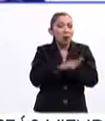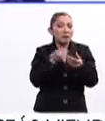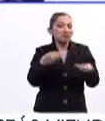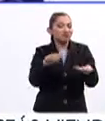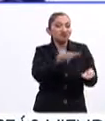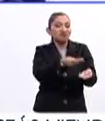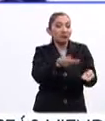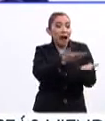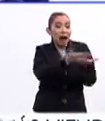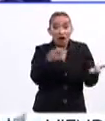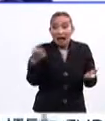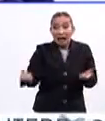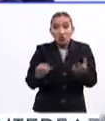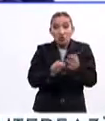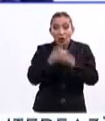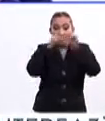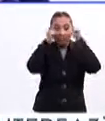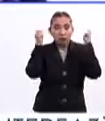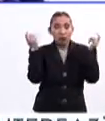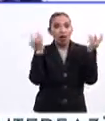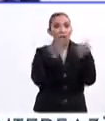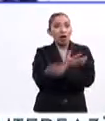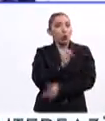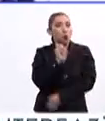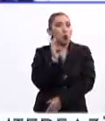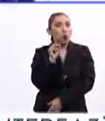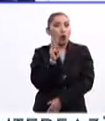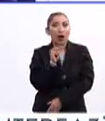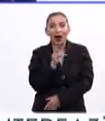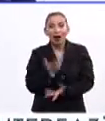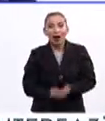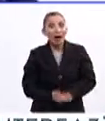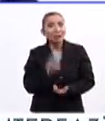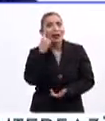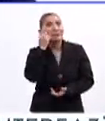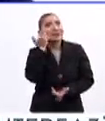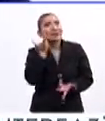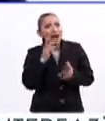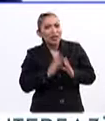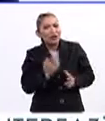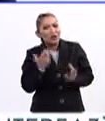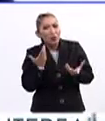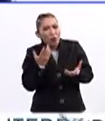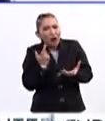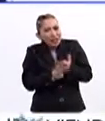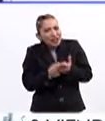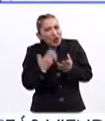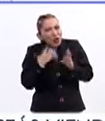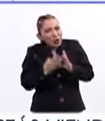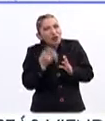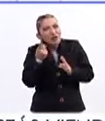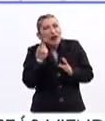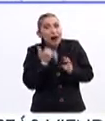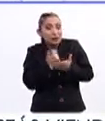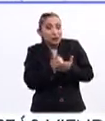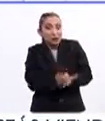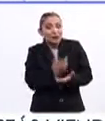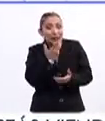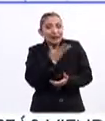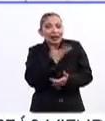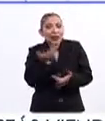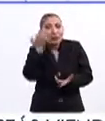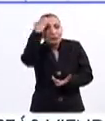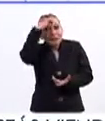papel. Y ahora con esto, o sea, te quedas así como que, wow, ¿verdad? Mira de qué estamos hechos. Y una ventaja es esa, ¿no? Tener